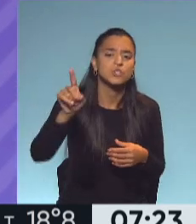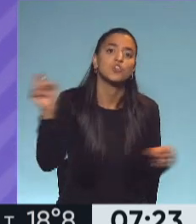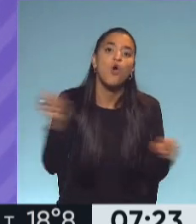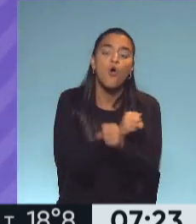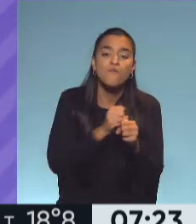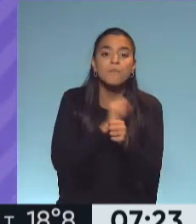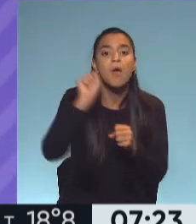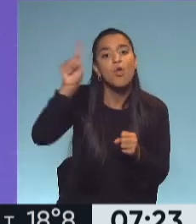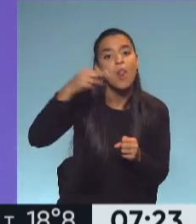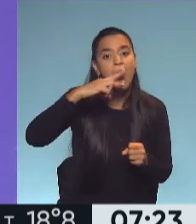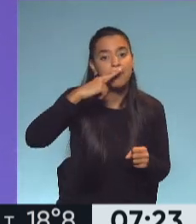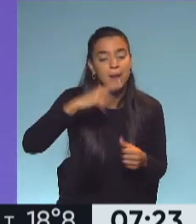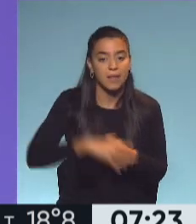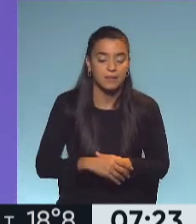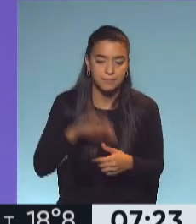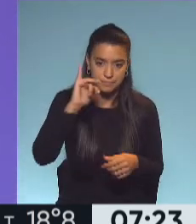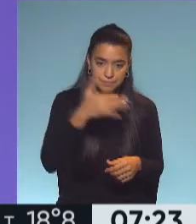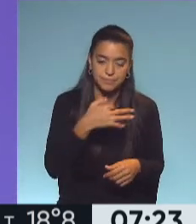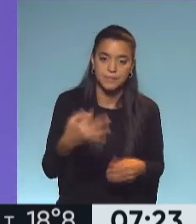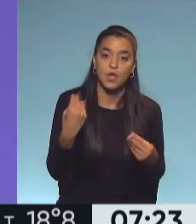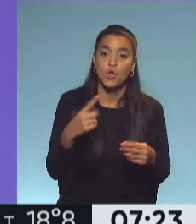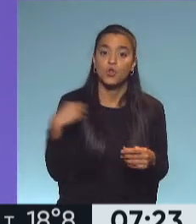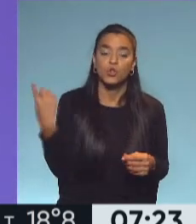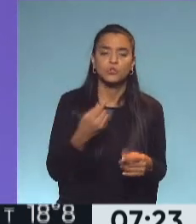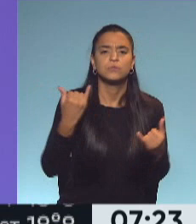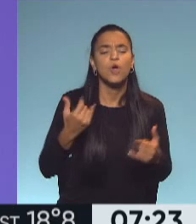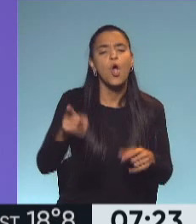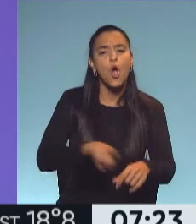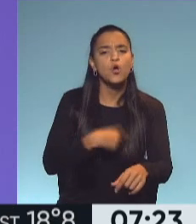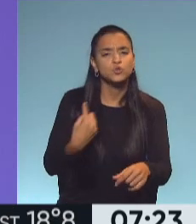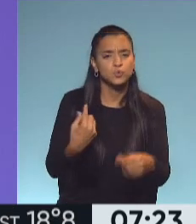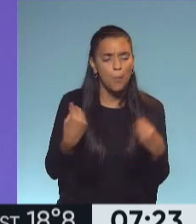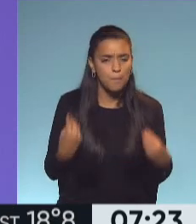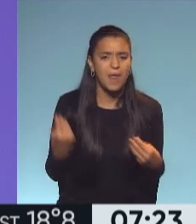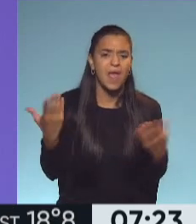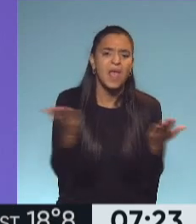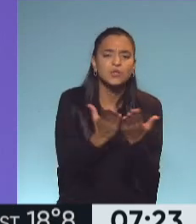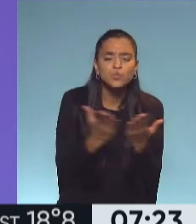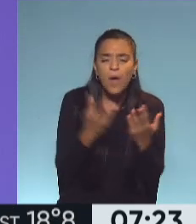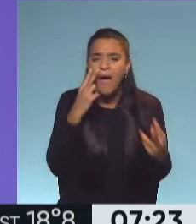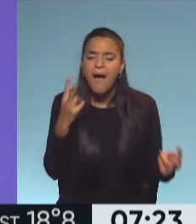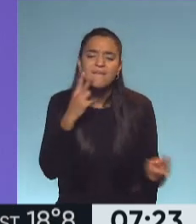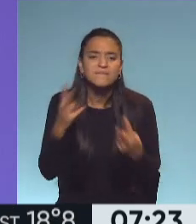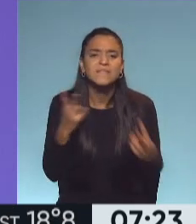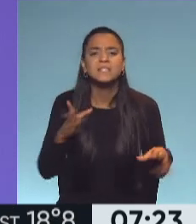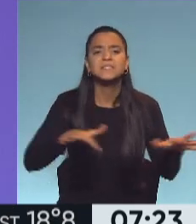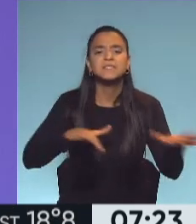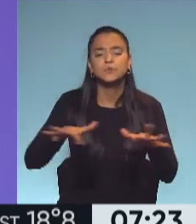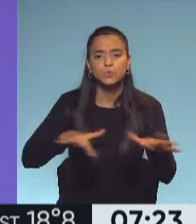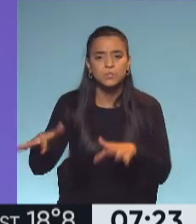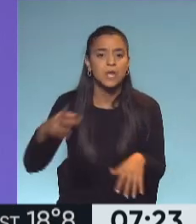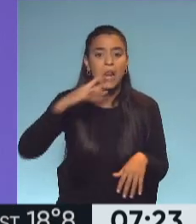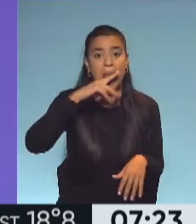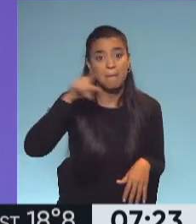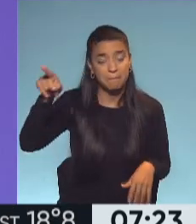La Plata? Sí, lo que sucede es que nosotros tenemos la costumbre de estudiar las situaciones que salen de lo normal. La ciudad de La Plata